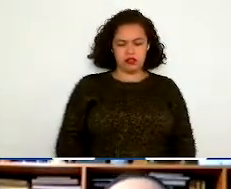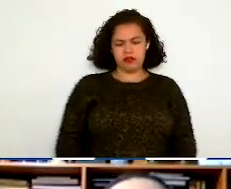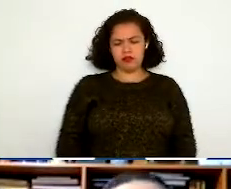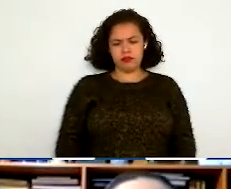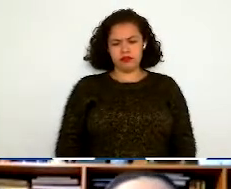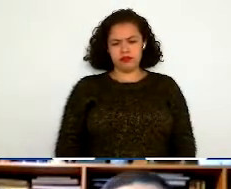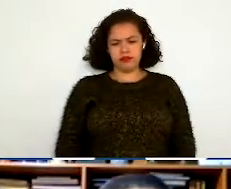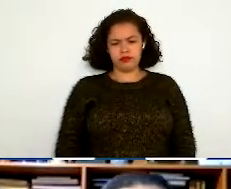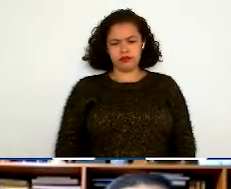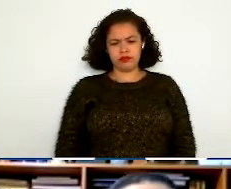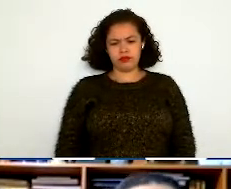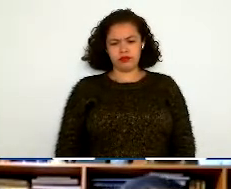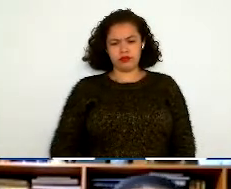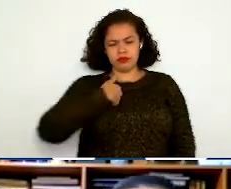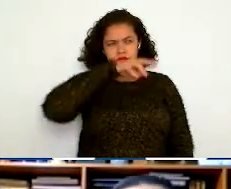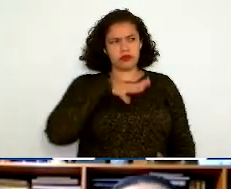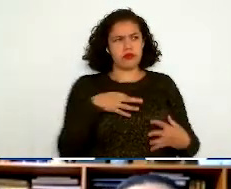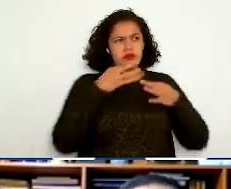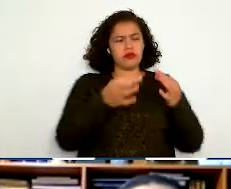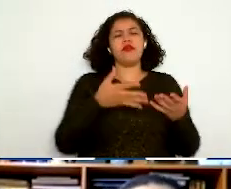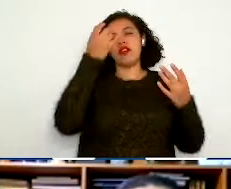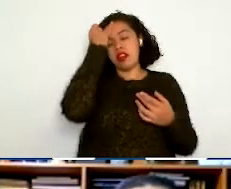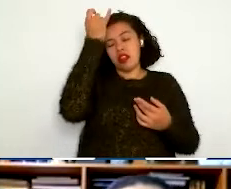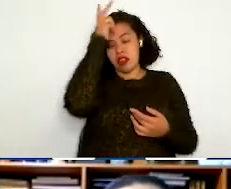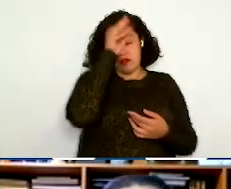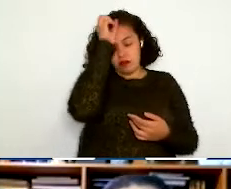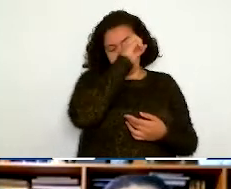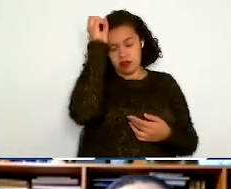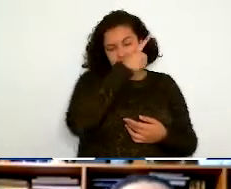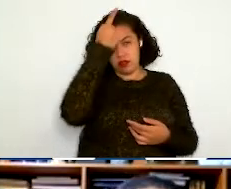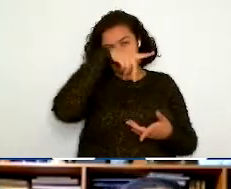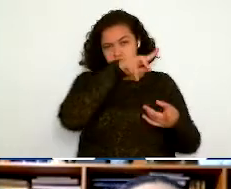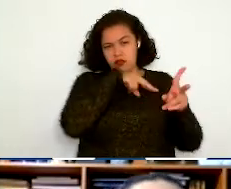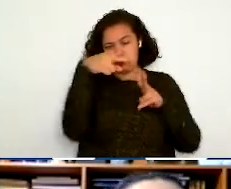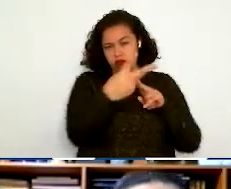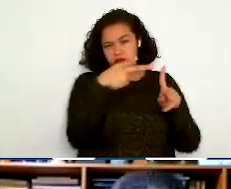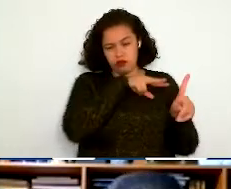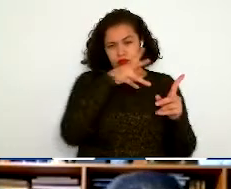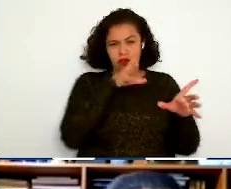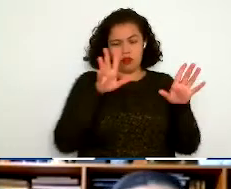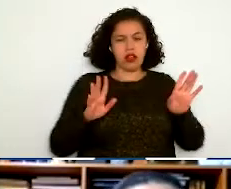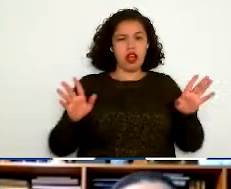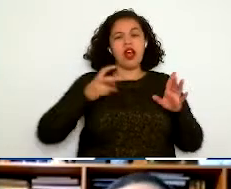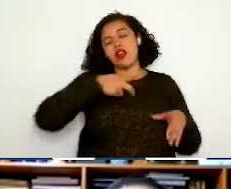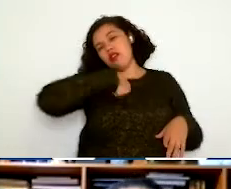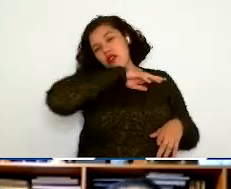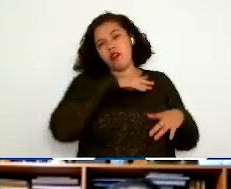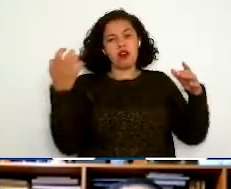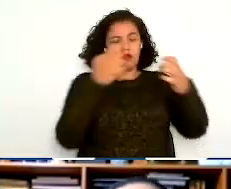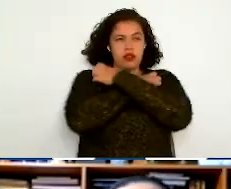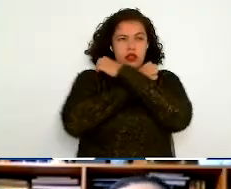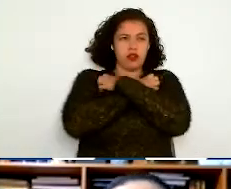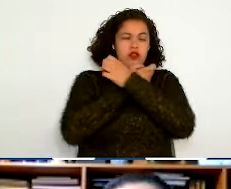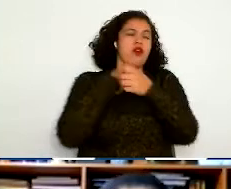esta calidad subjetiva o desde esta perspectiva cualitativa es realmente una educación, ¿no? Y yo agregaría